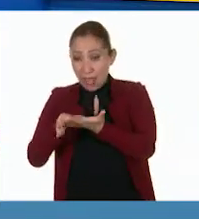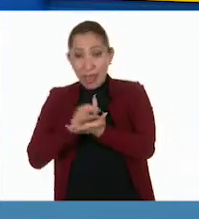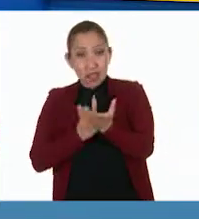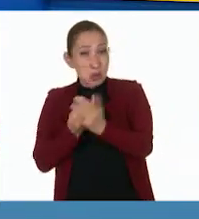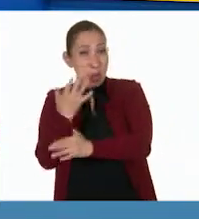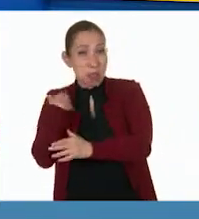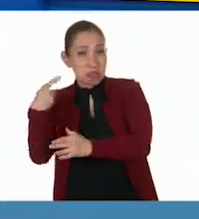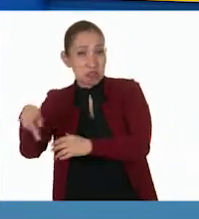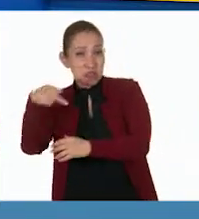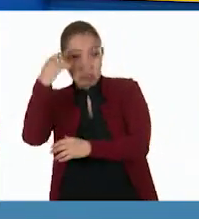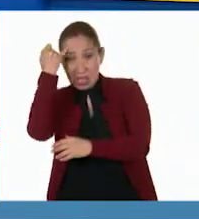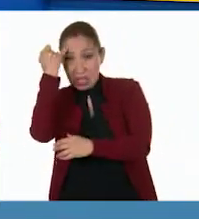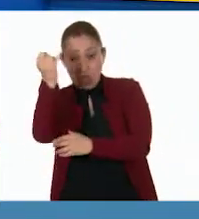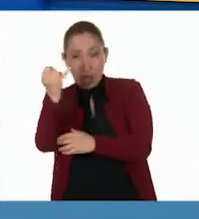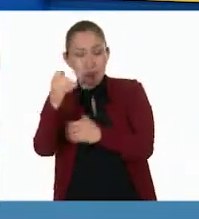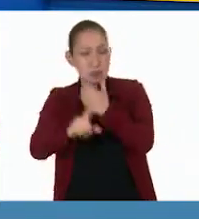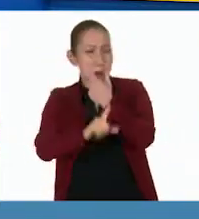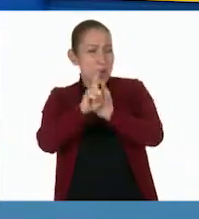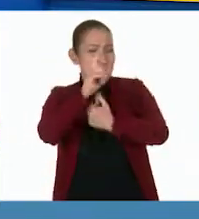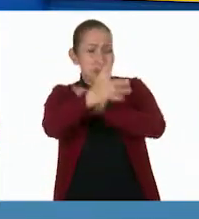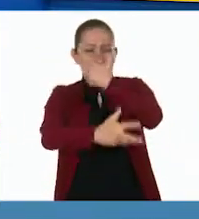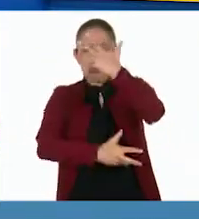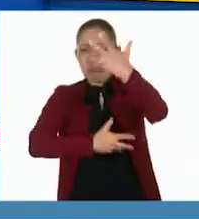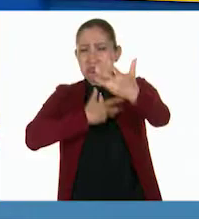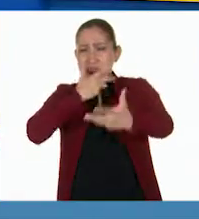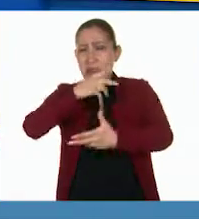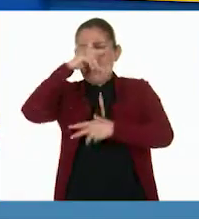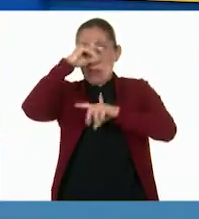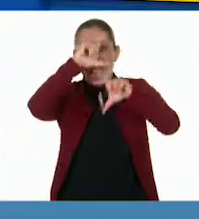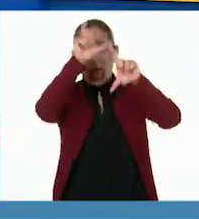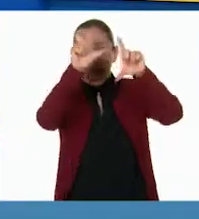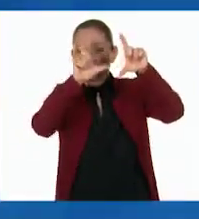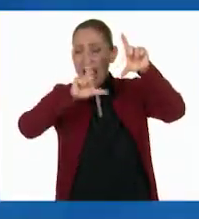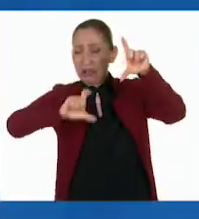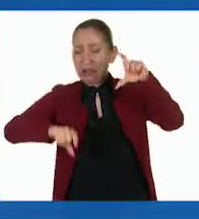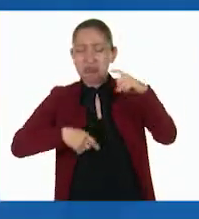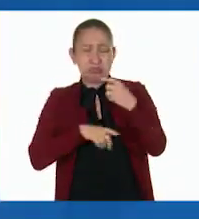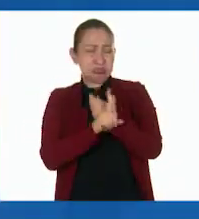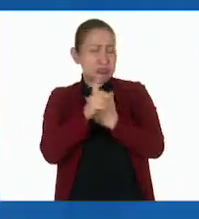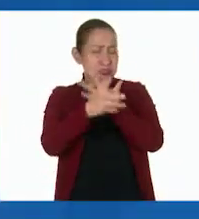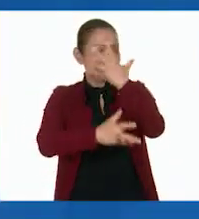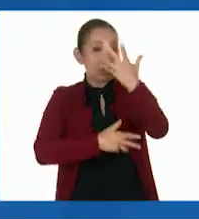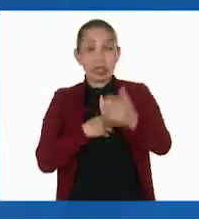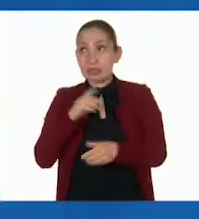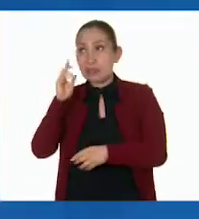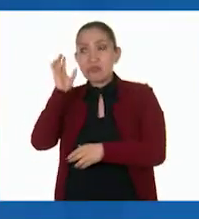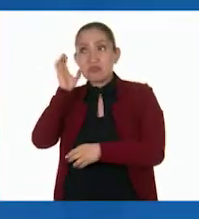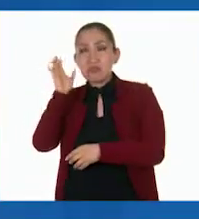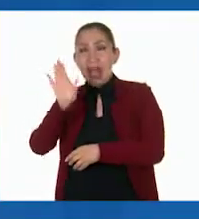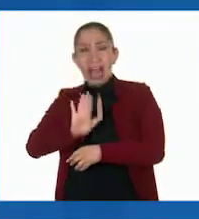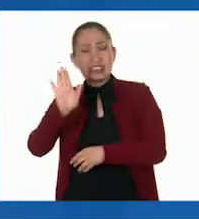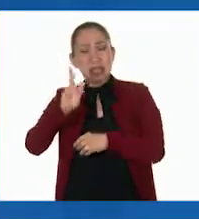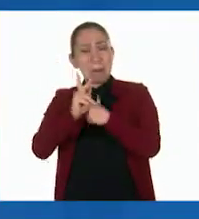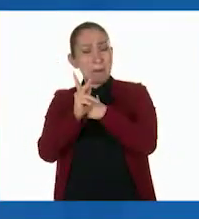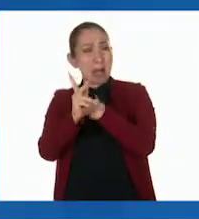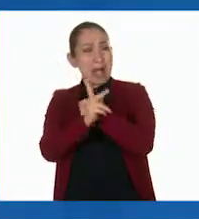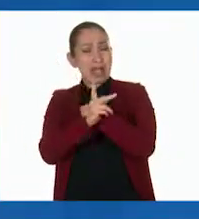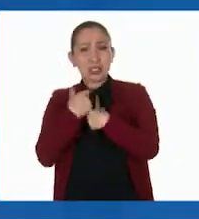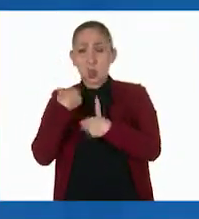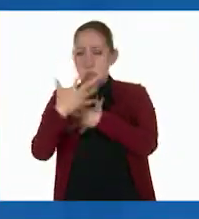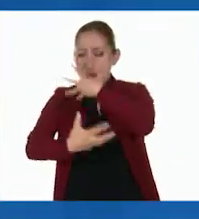improvisadas, imagínate el desorden y el caos que había en todo el país. Suena a que el país se encontraba